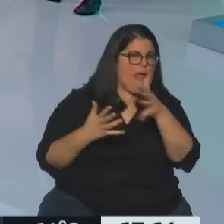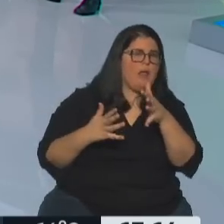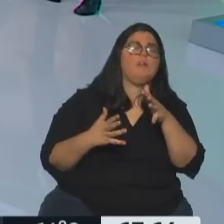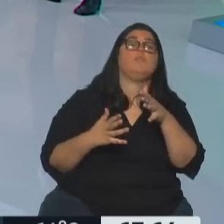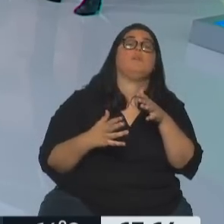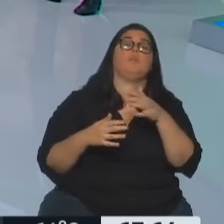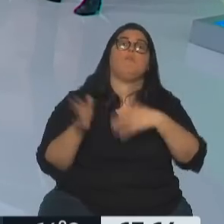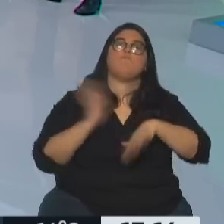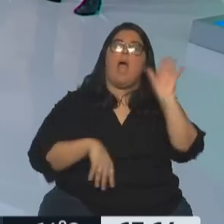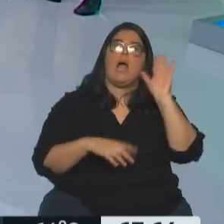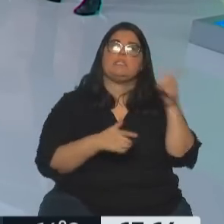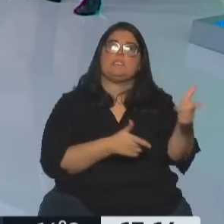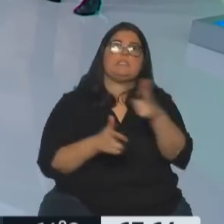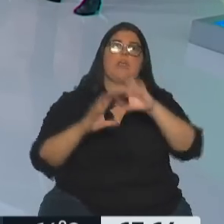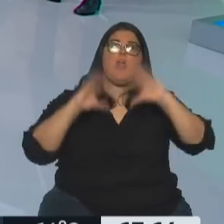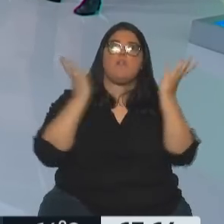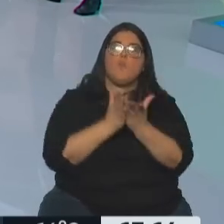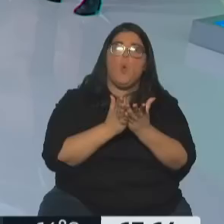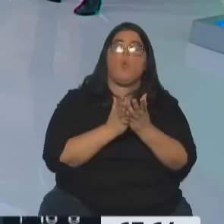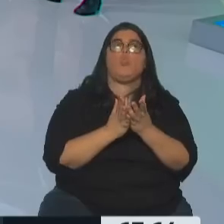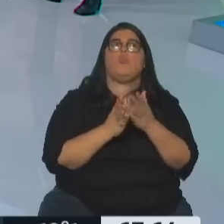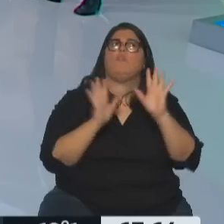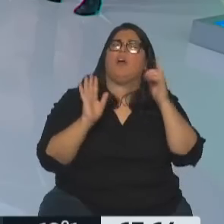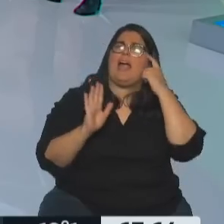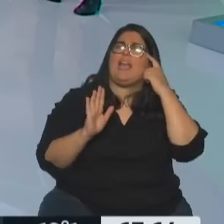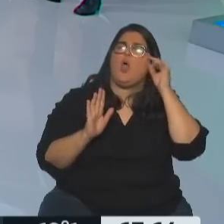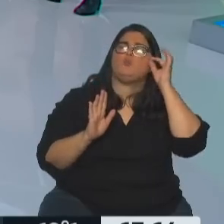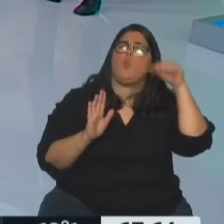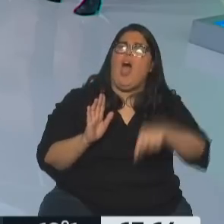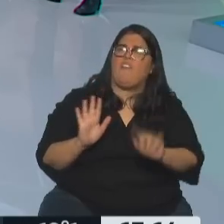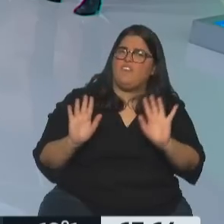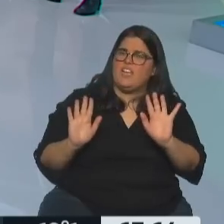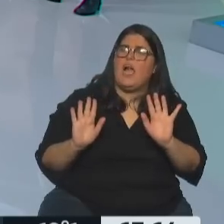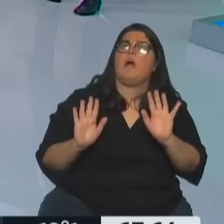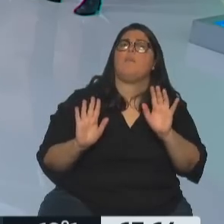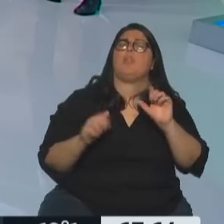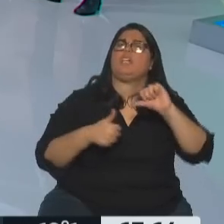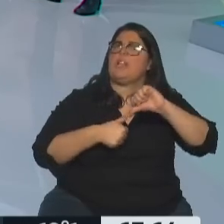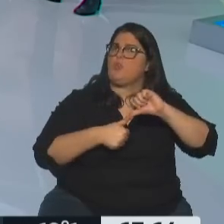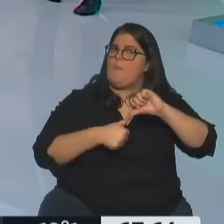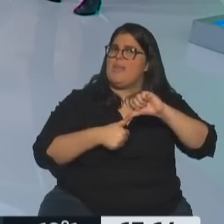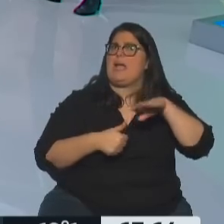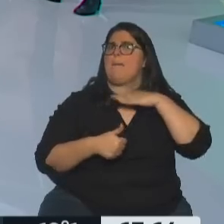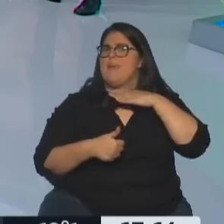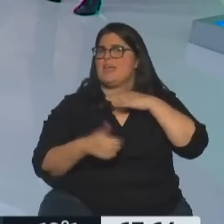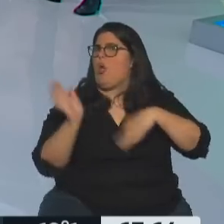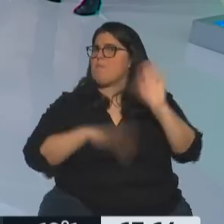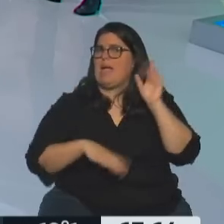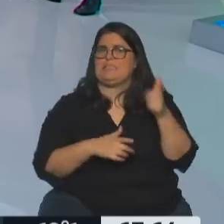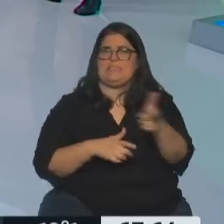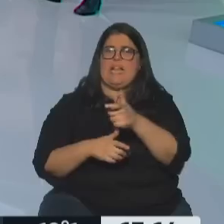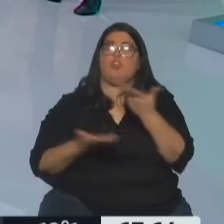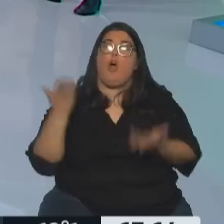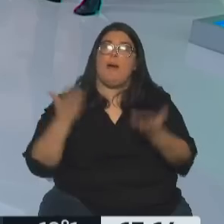de homicidios más altas a nivel mundial, a excepción creo que de Sudáfrica, la gran mayoría es Centroamérica, México. Si lo comparamos con la